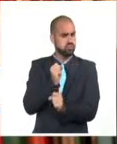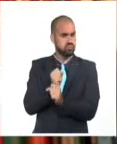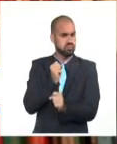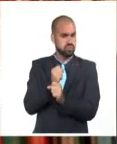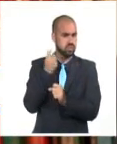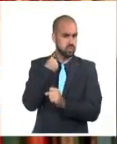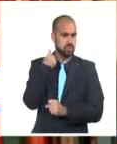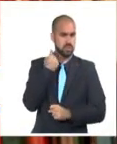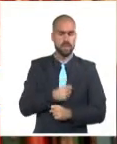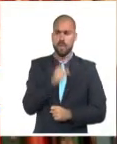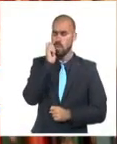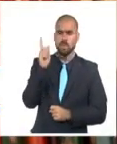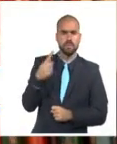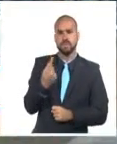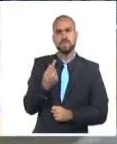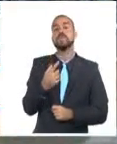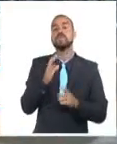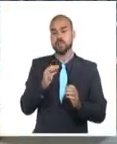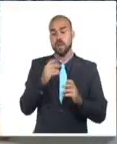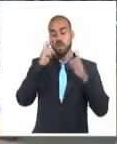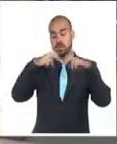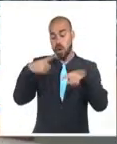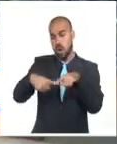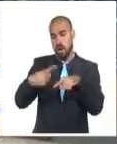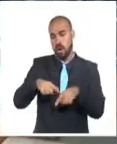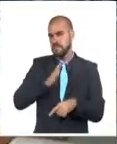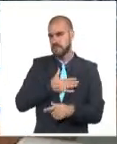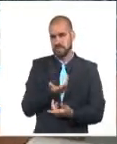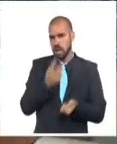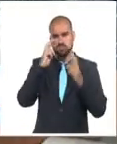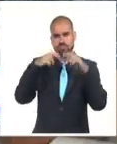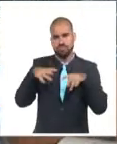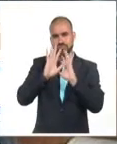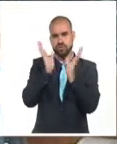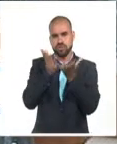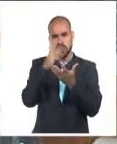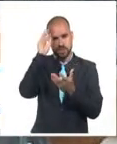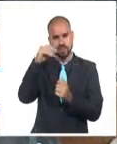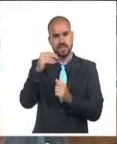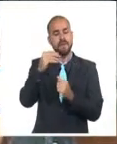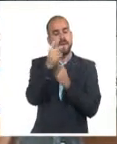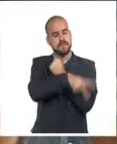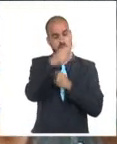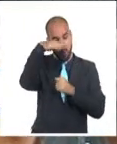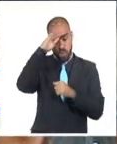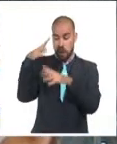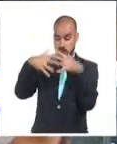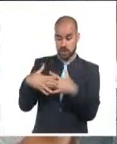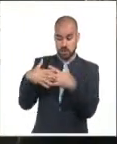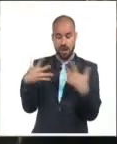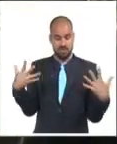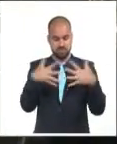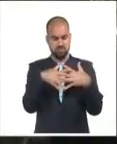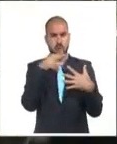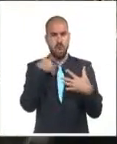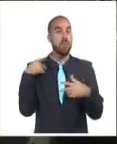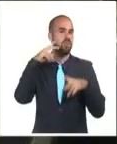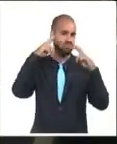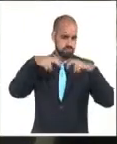Morales legó una obra ensayística importante en el campo del estudio de los vínculos entre Cuba y Estados Unidos. Dentro de los títulos